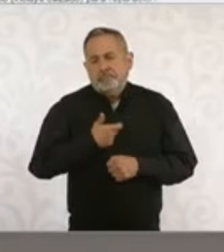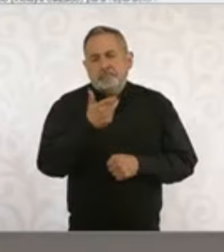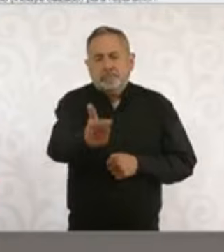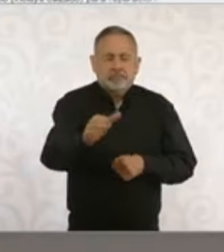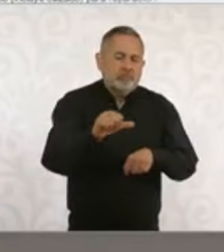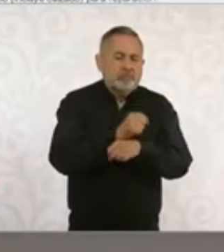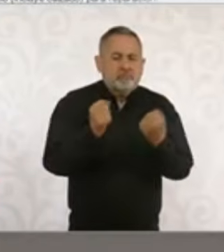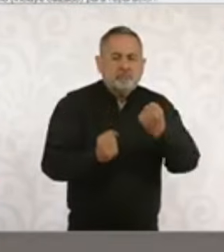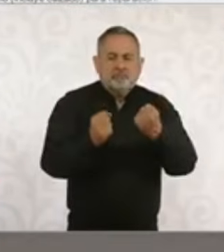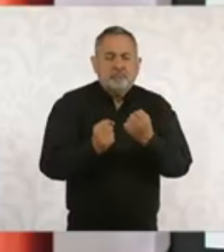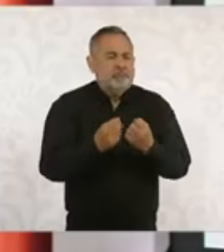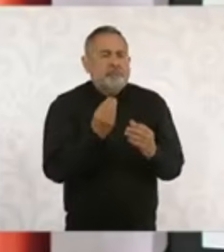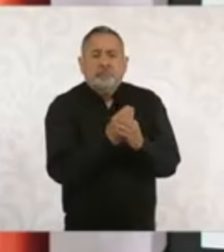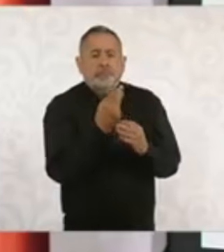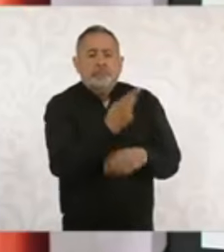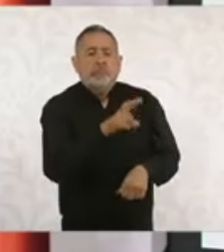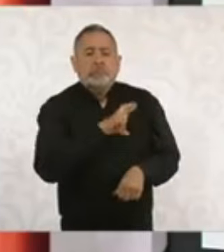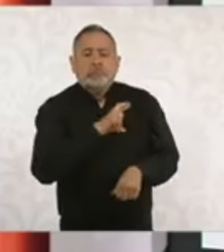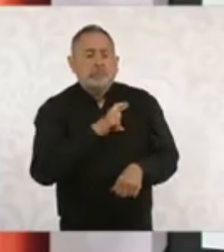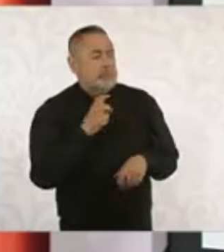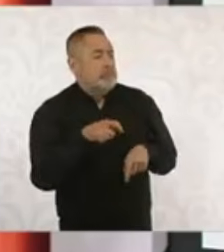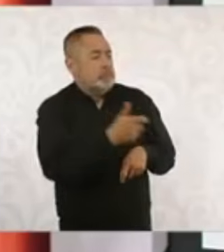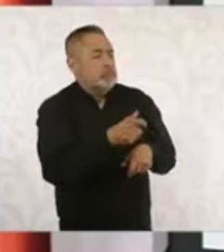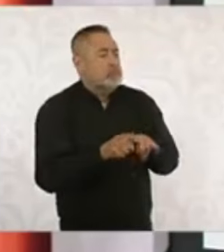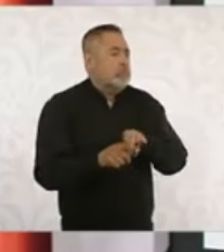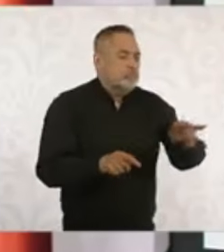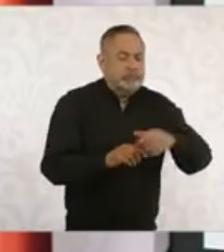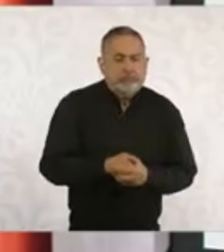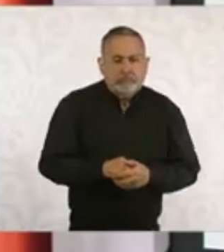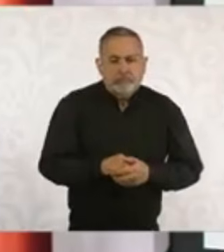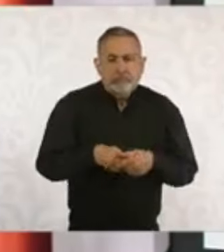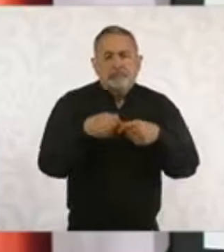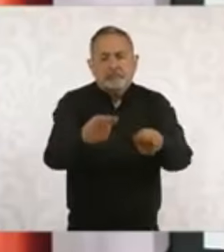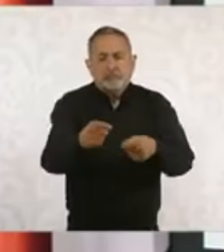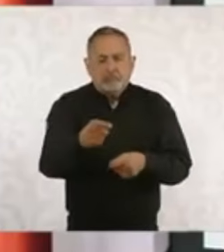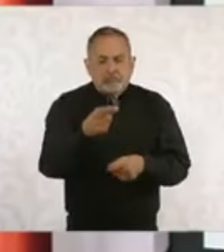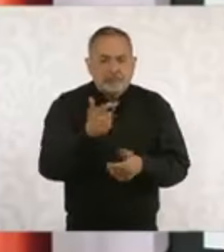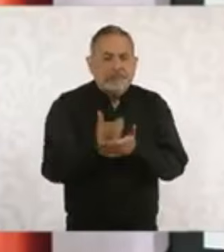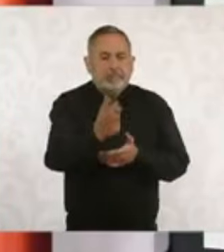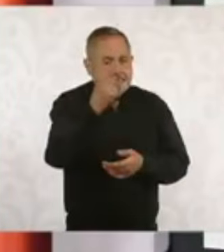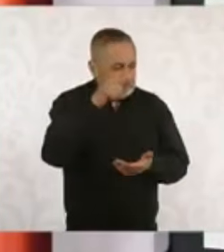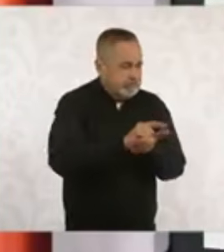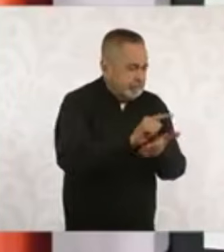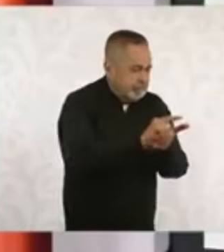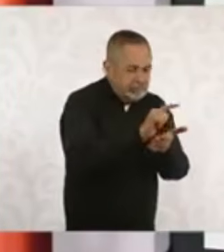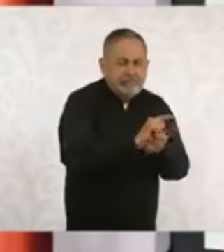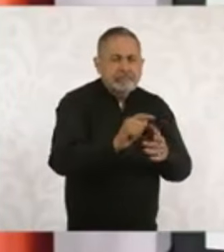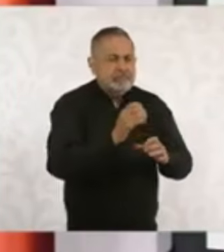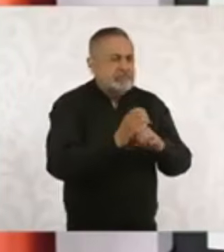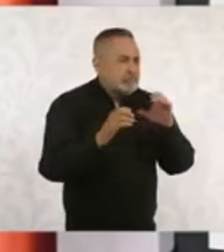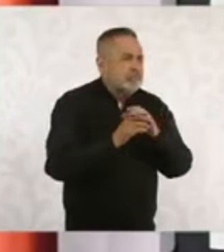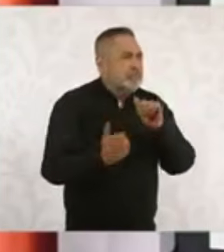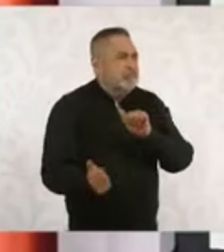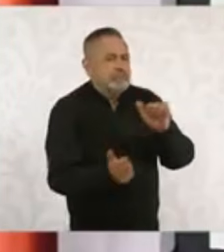de festejos en eventos particulares. Uso del personal para actividades de limpieza. Mudanzas,